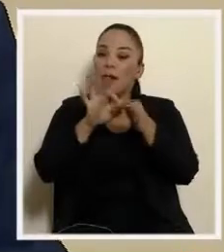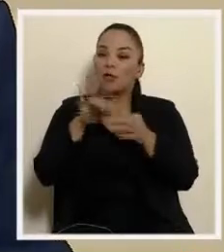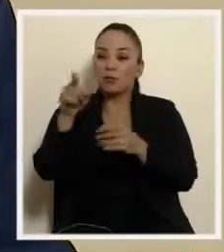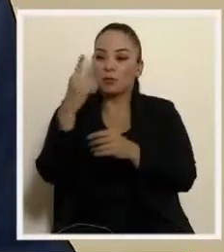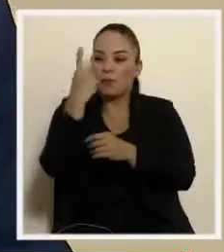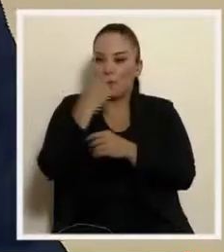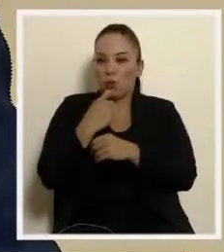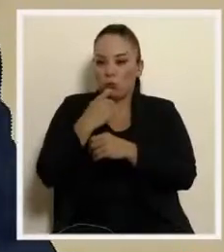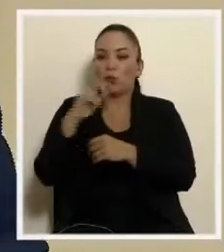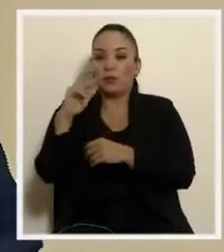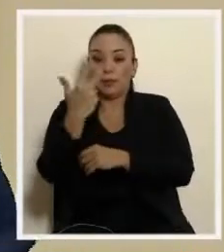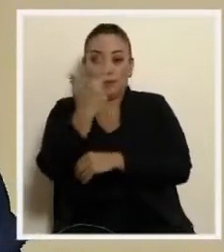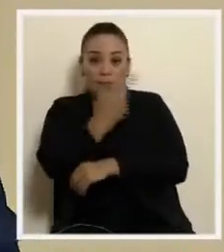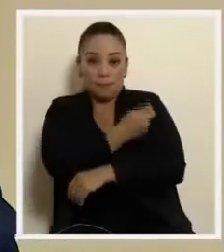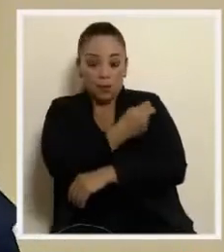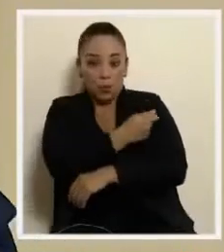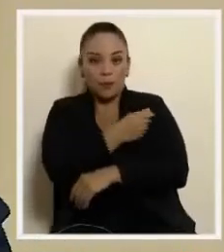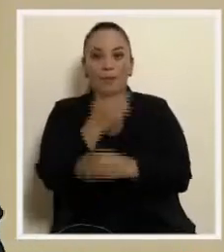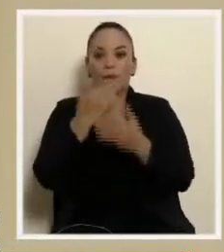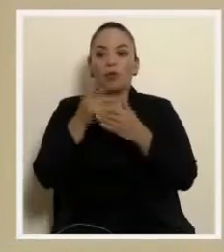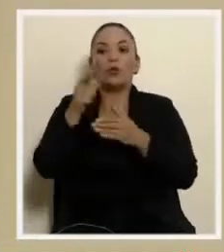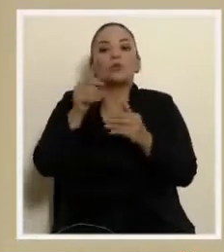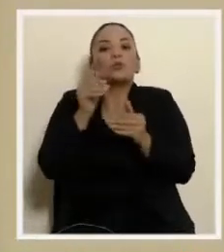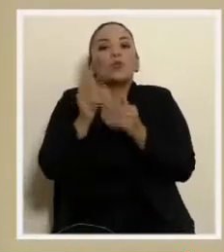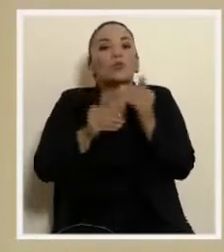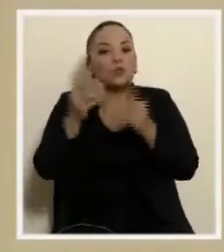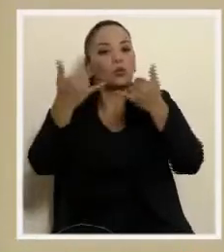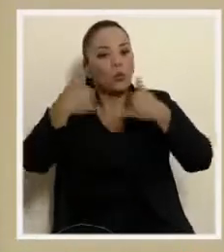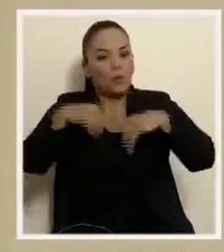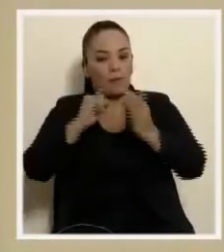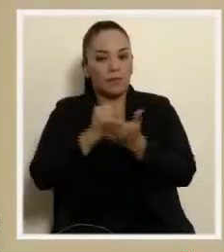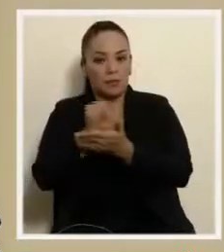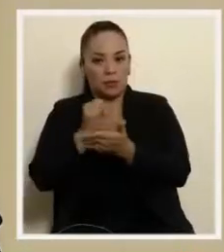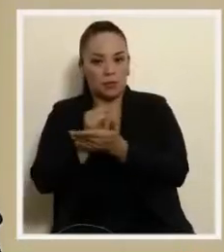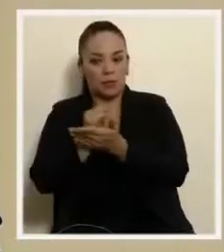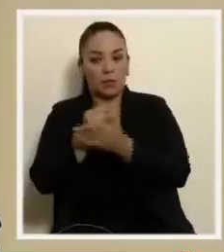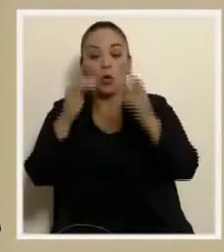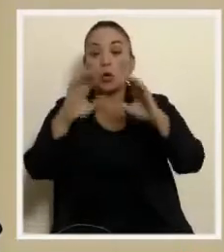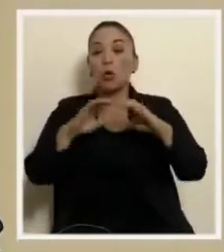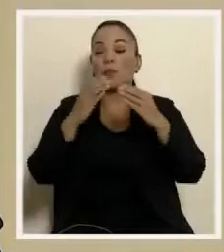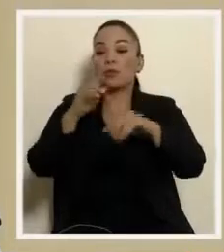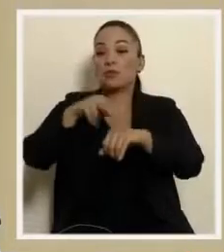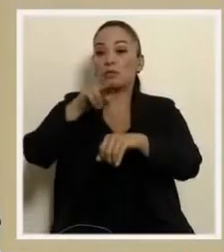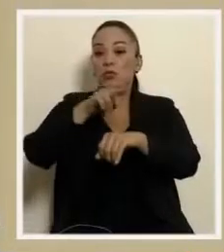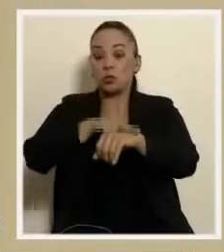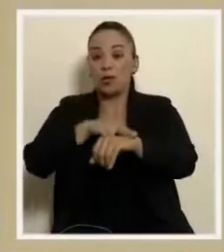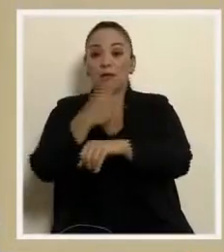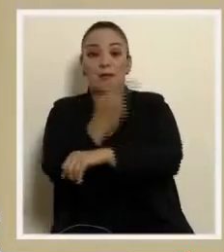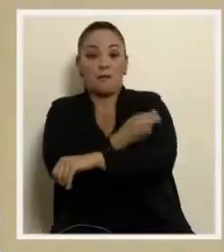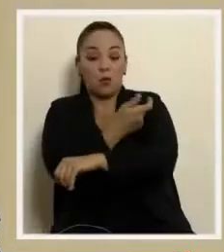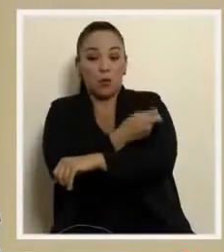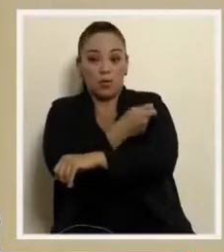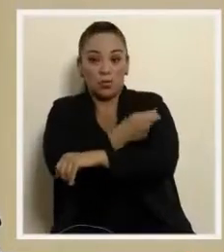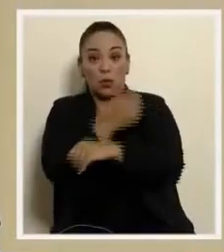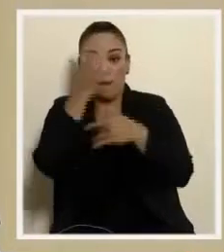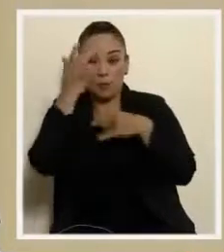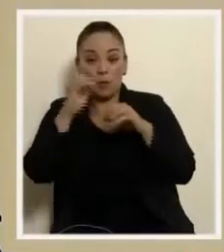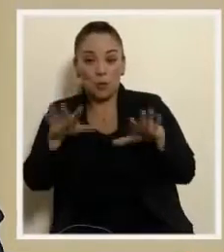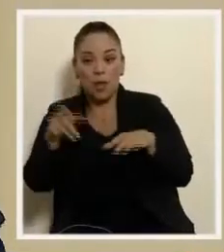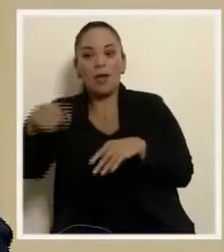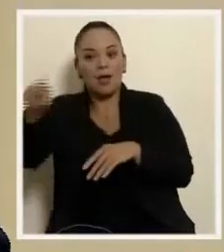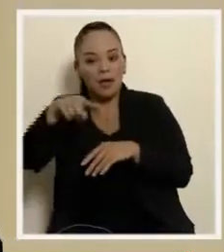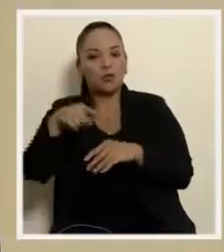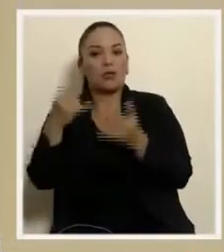en realidad esto es un proceso que está en investigación. La Comisión Nacional de Vacunación y Epidemiología se mantiene actualizada en esos